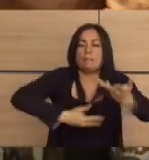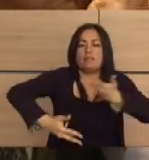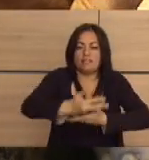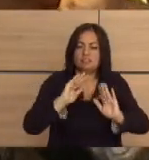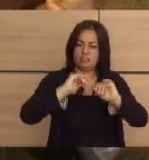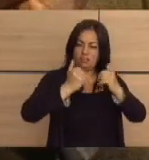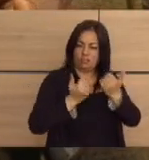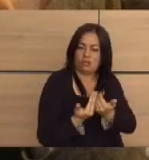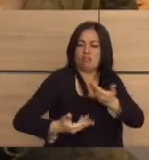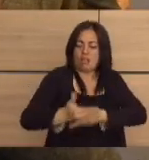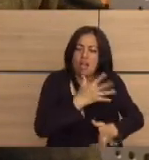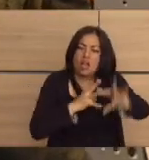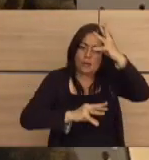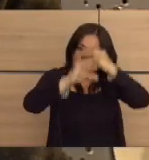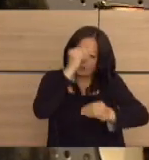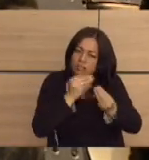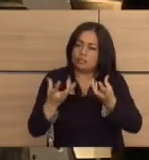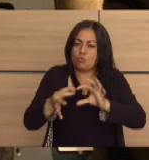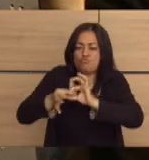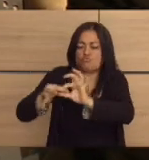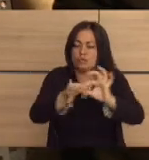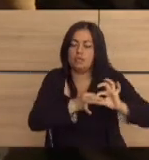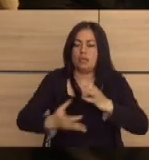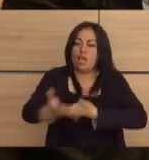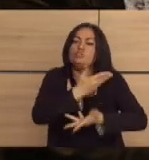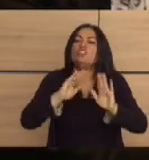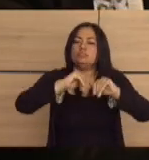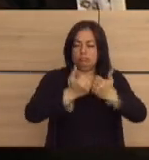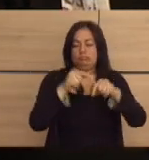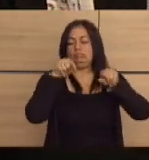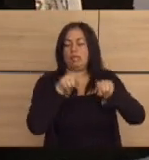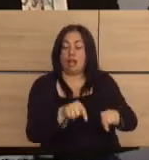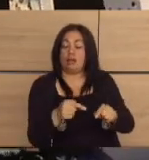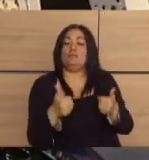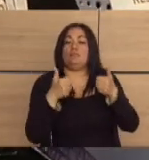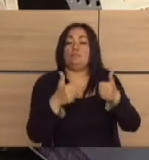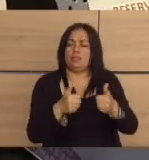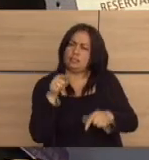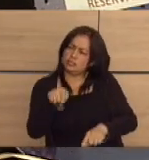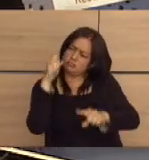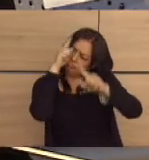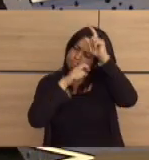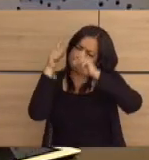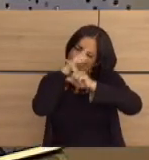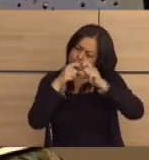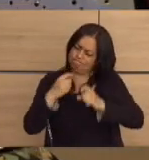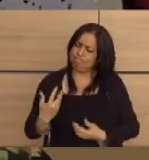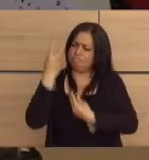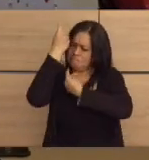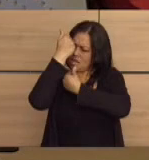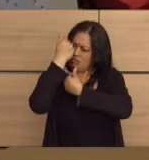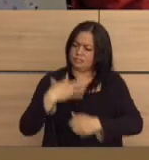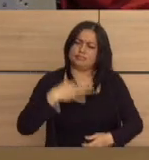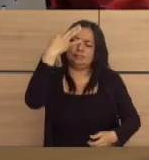aquellos acuerdos para aprender a vivir juntos en el ambiente educativo. Y eso implica hacer una reflexión en torno a estos valores